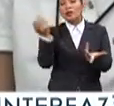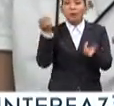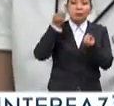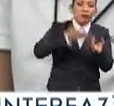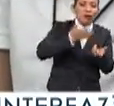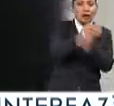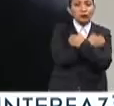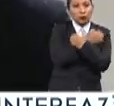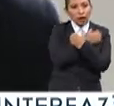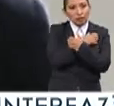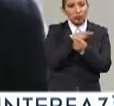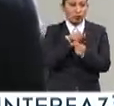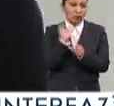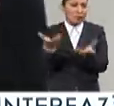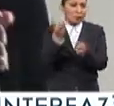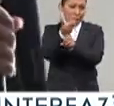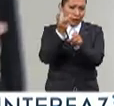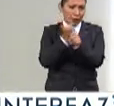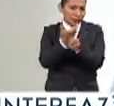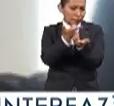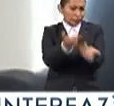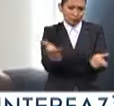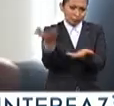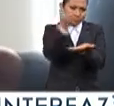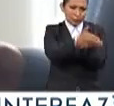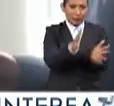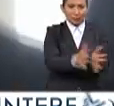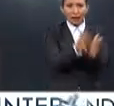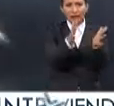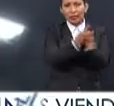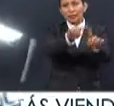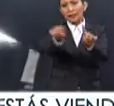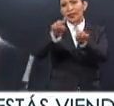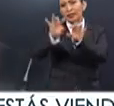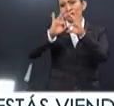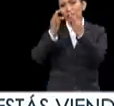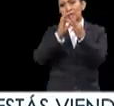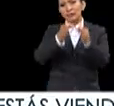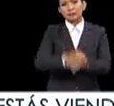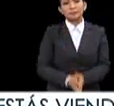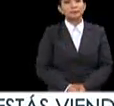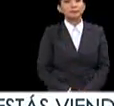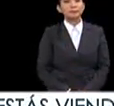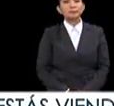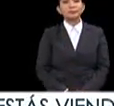académicas y bueno la invitación está abierta a que participen en las diferentes modalidades